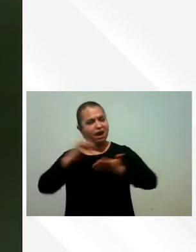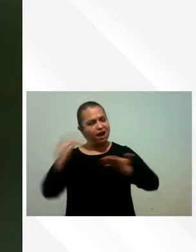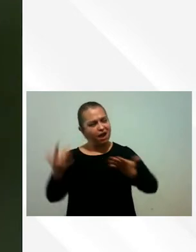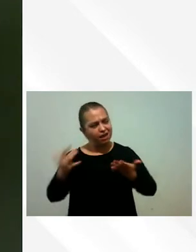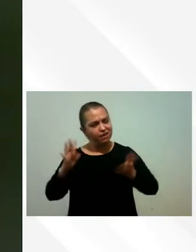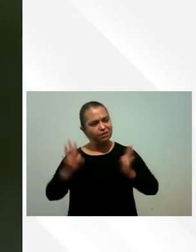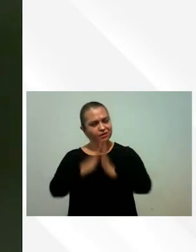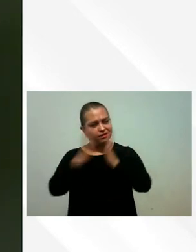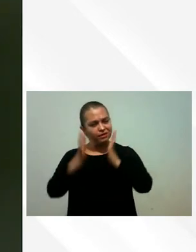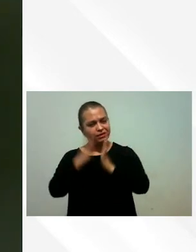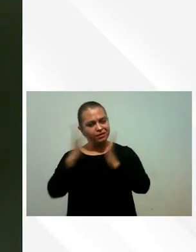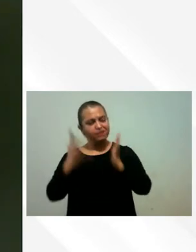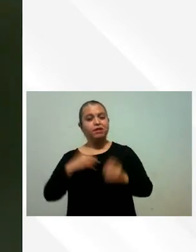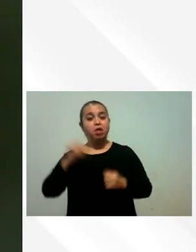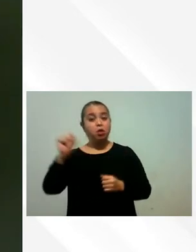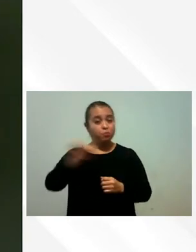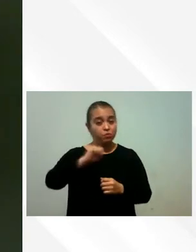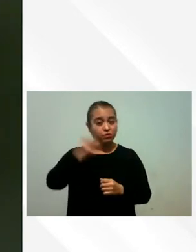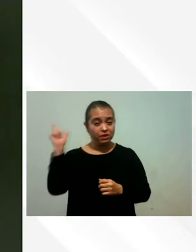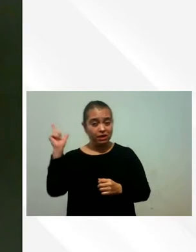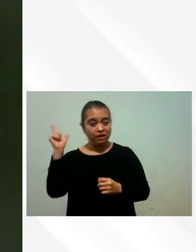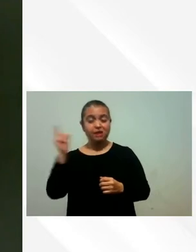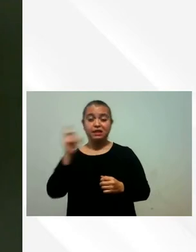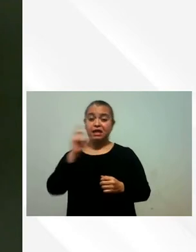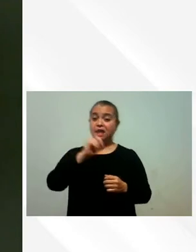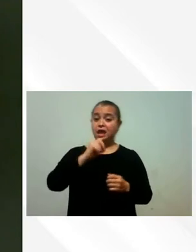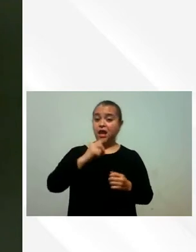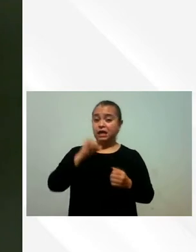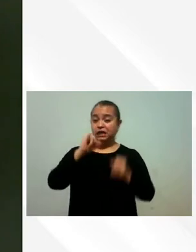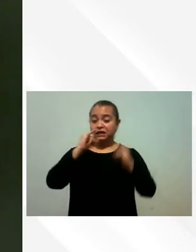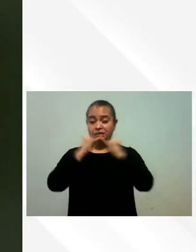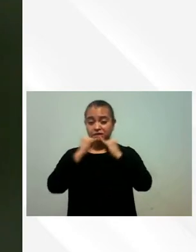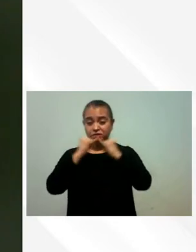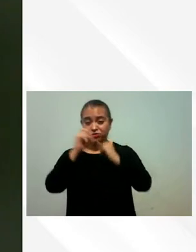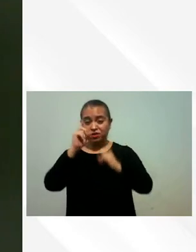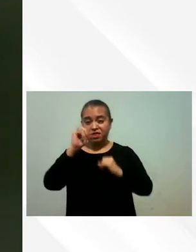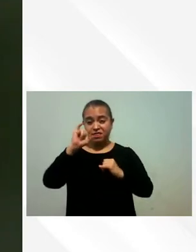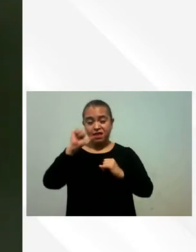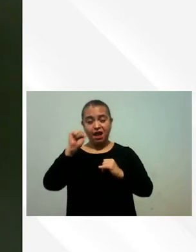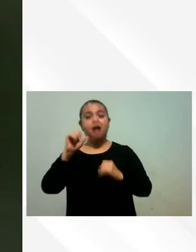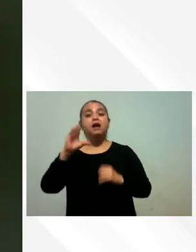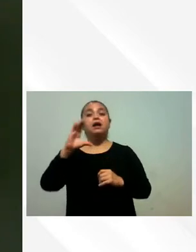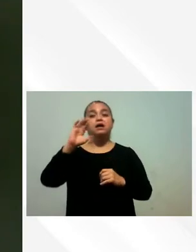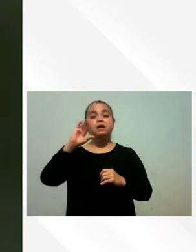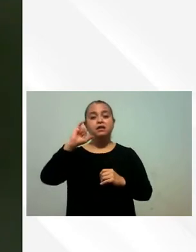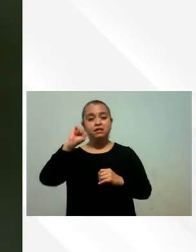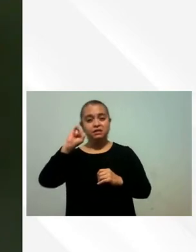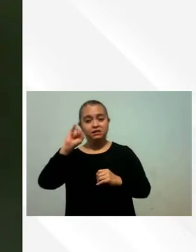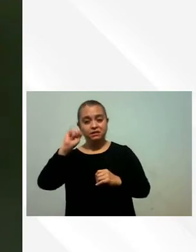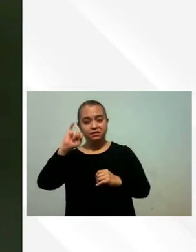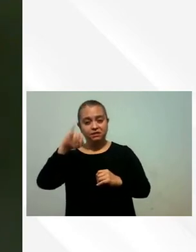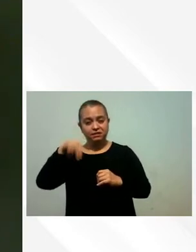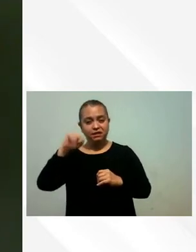nuestras panelistas del Instituto Día, María Cristina Díaz López y Laura Hernández